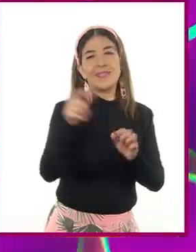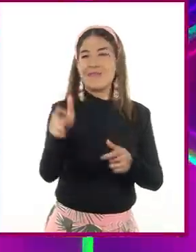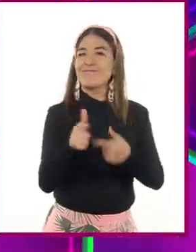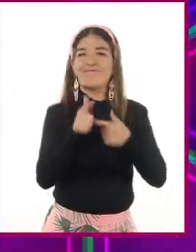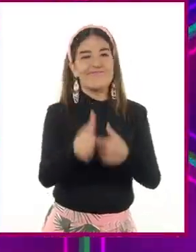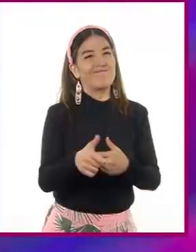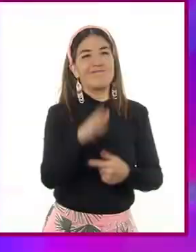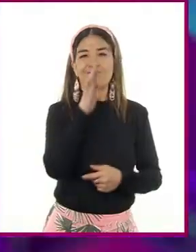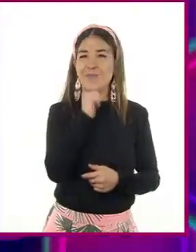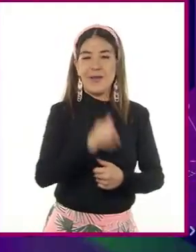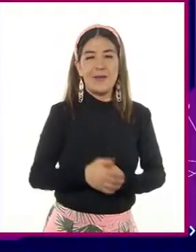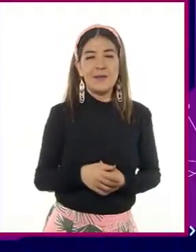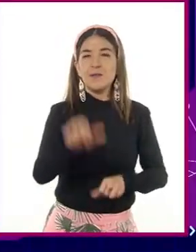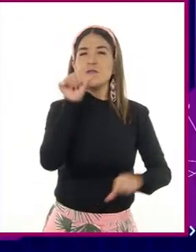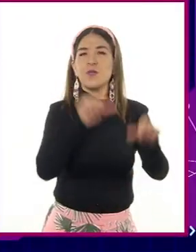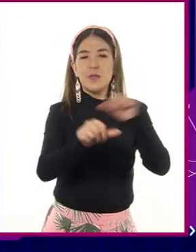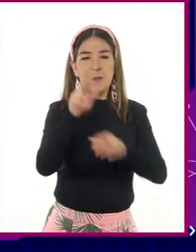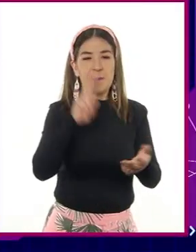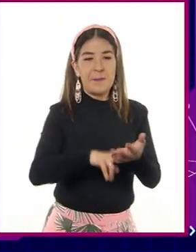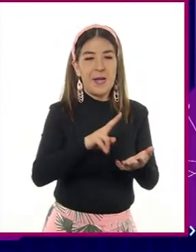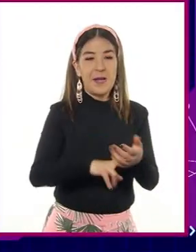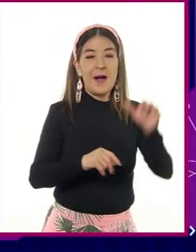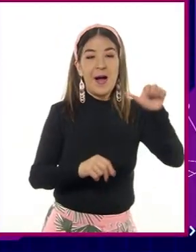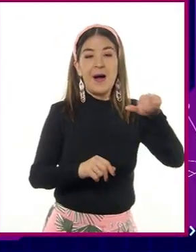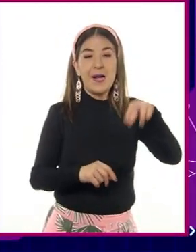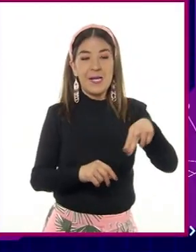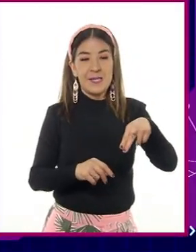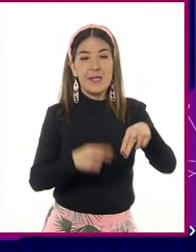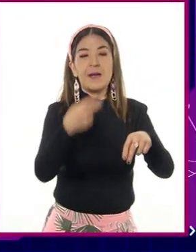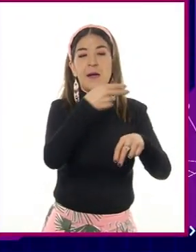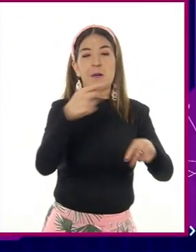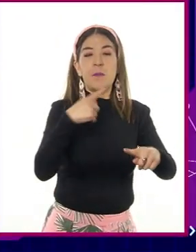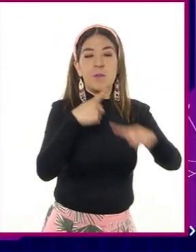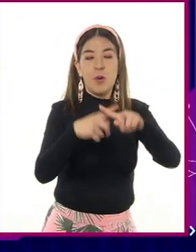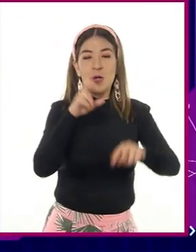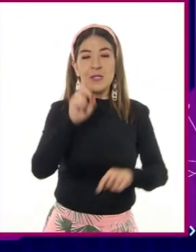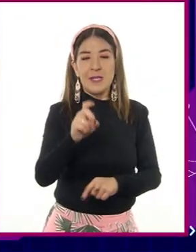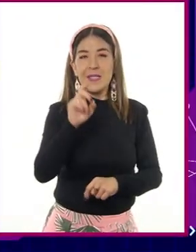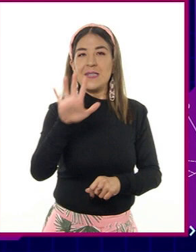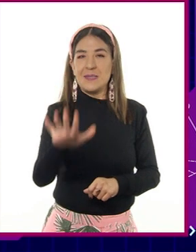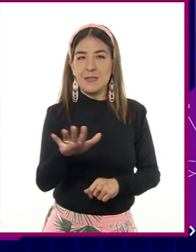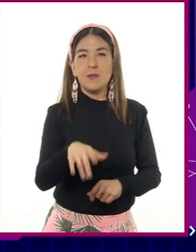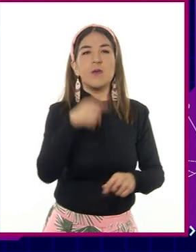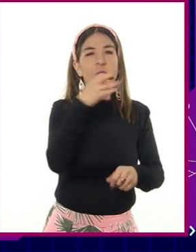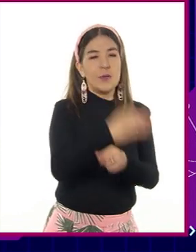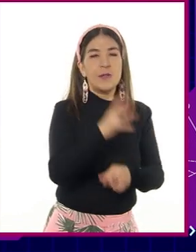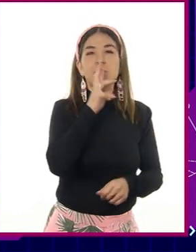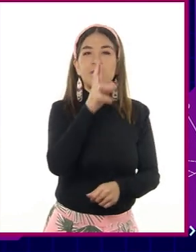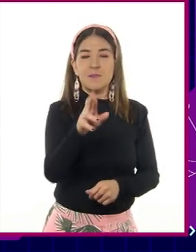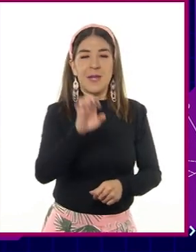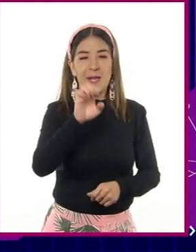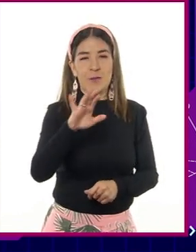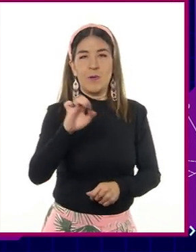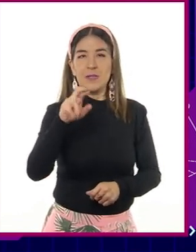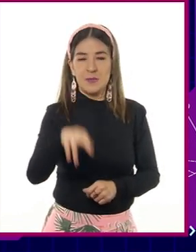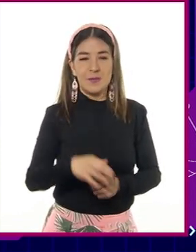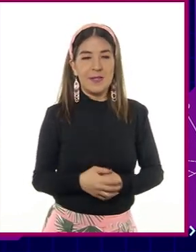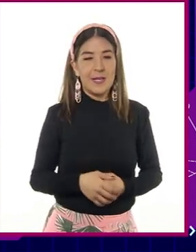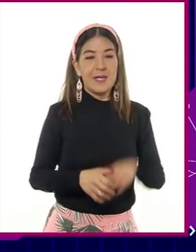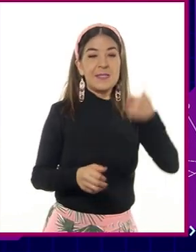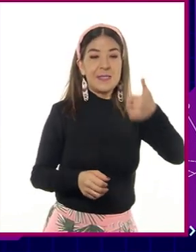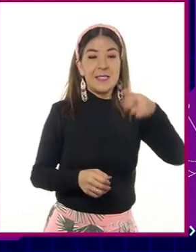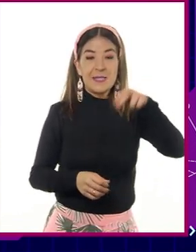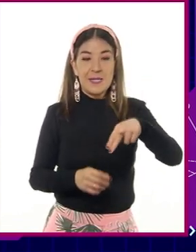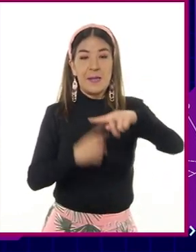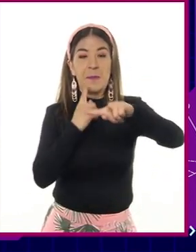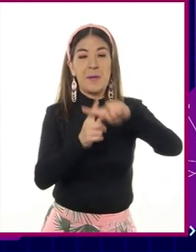sucesión. Sustituimos a AN por 35 en la expresión general y obtenemos la ecuación 6n